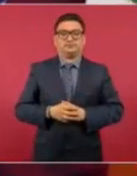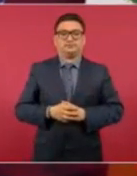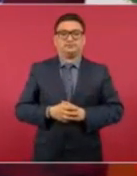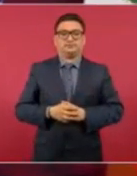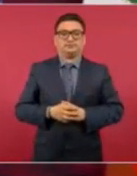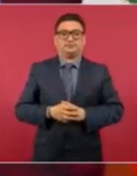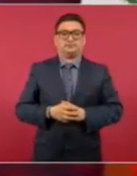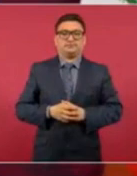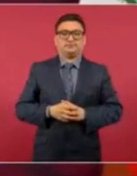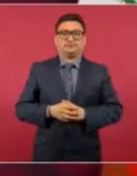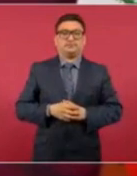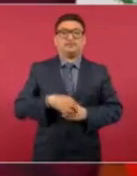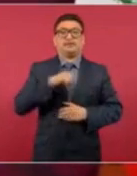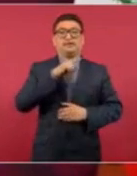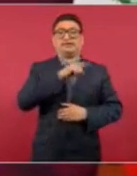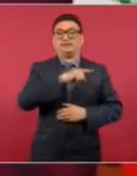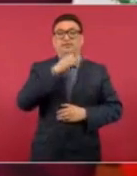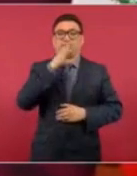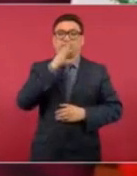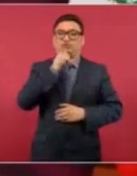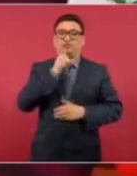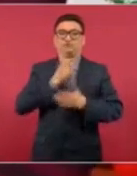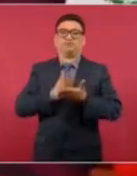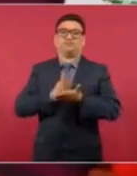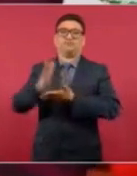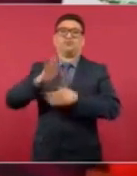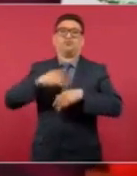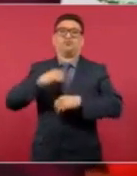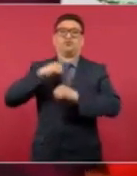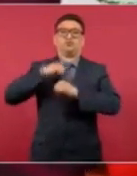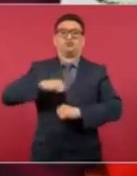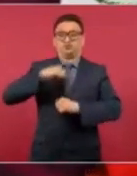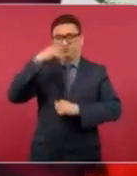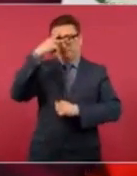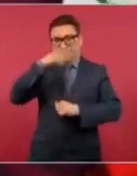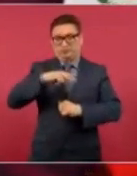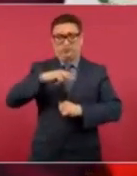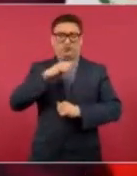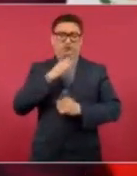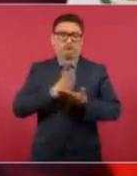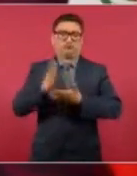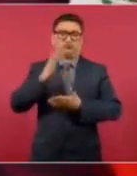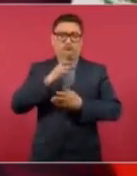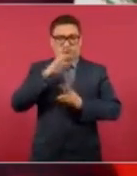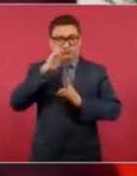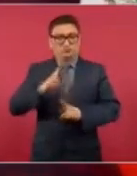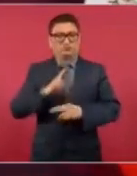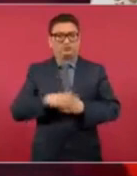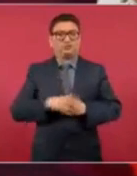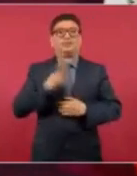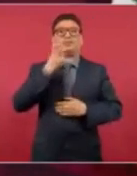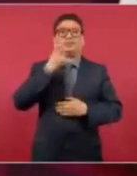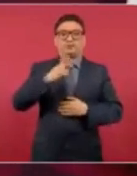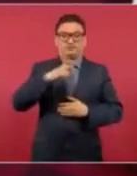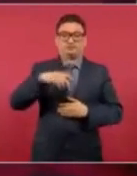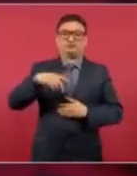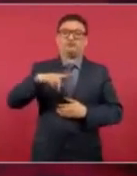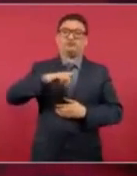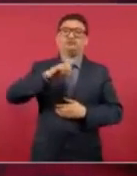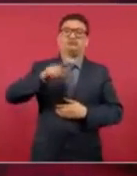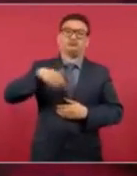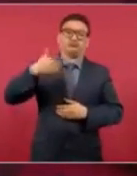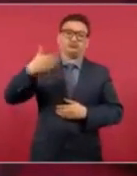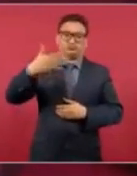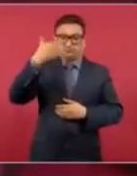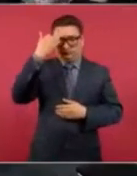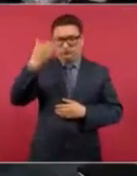que era una violación a nuestra soberanía. Entonces, cuando se da el caso